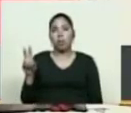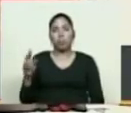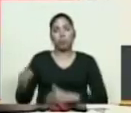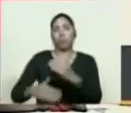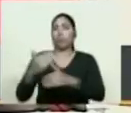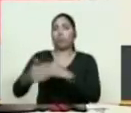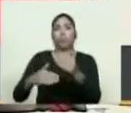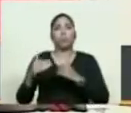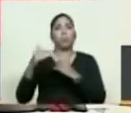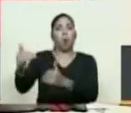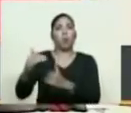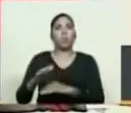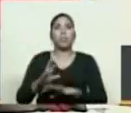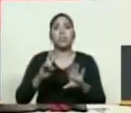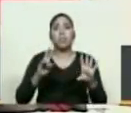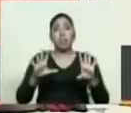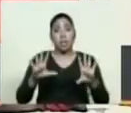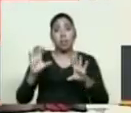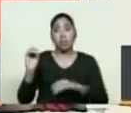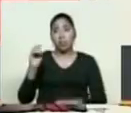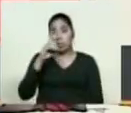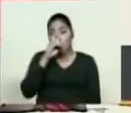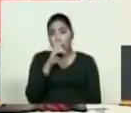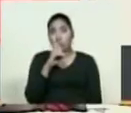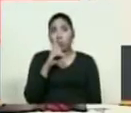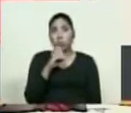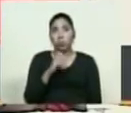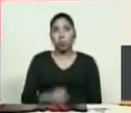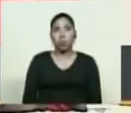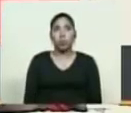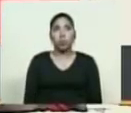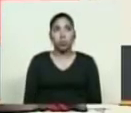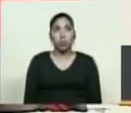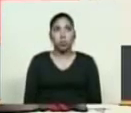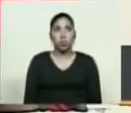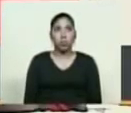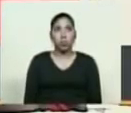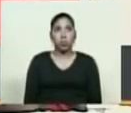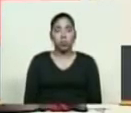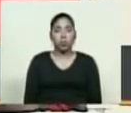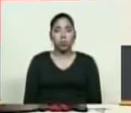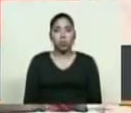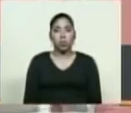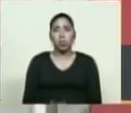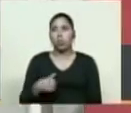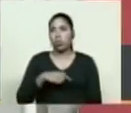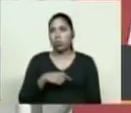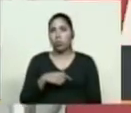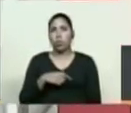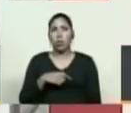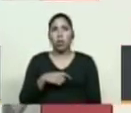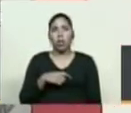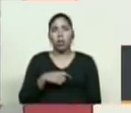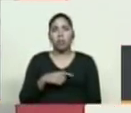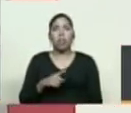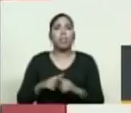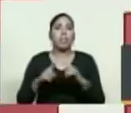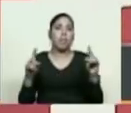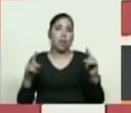pueblos. Por eso es que nosotros somos distintos al resto de los pueblos. Eso no nos hace ni mejores ni peores, solo